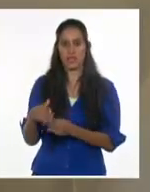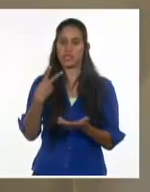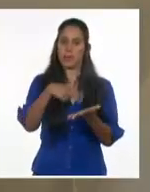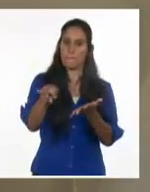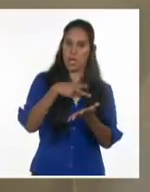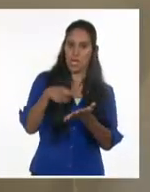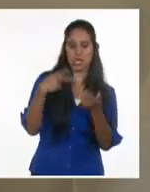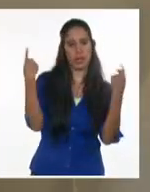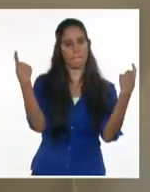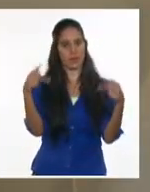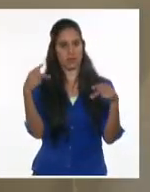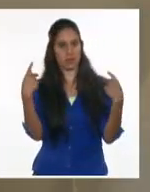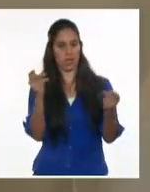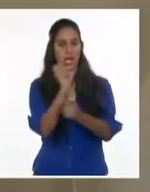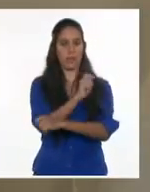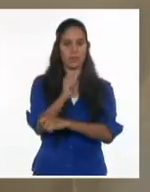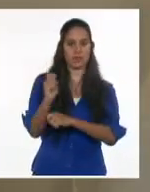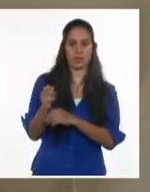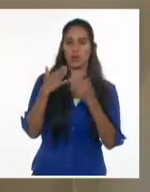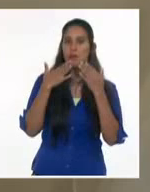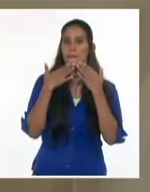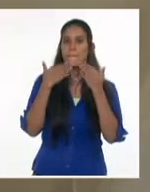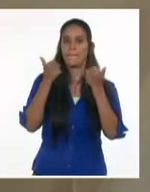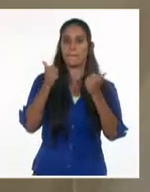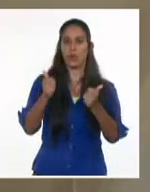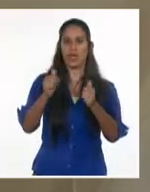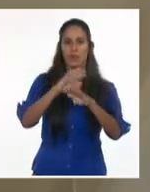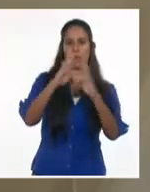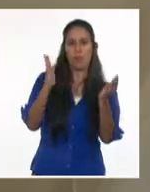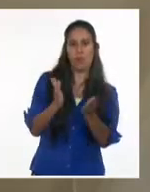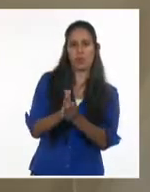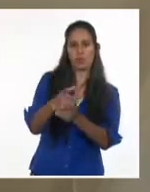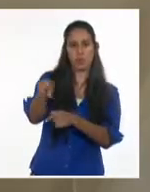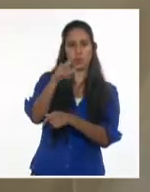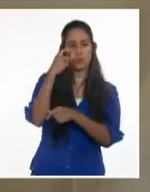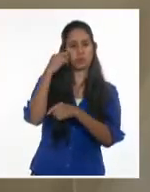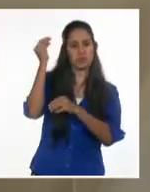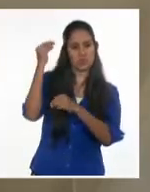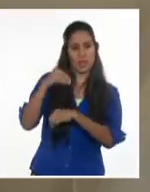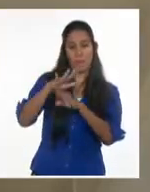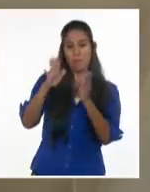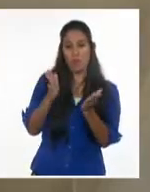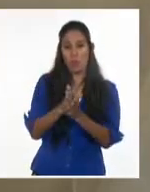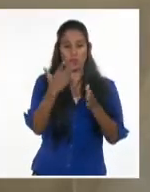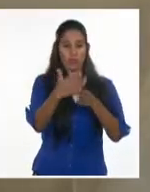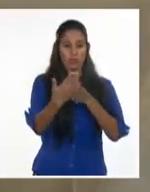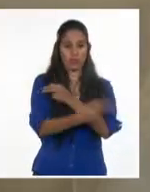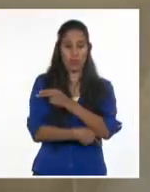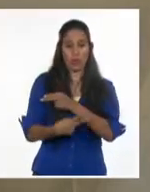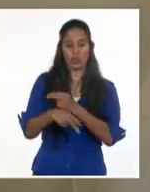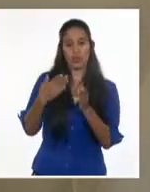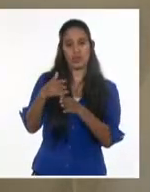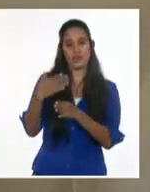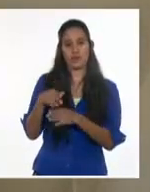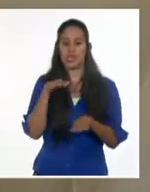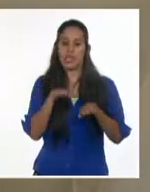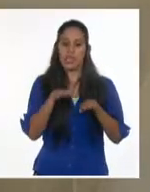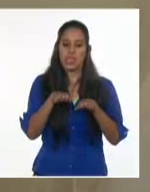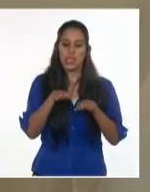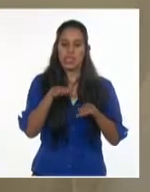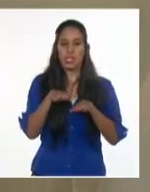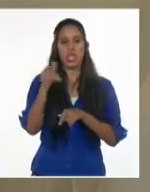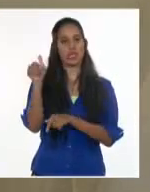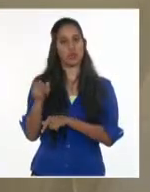profesores, que son muy afamados en el mundo entero, que incluso entre ellos y los DJs son prácticamente los difusores de